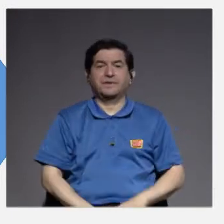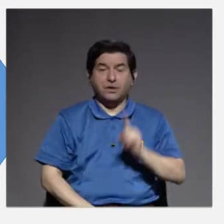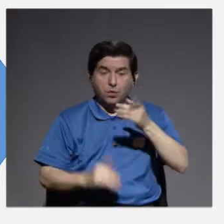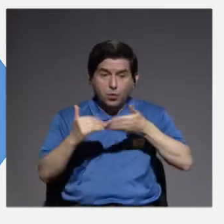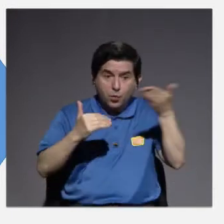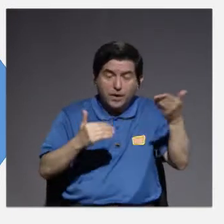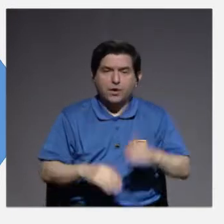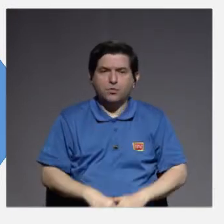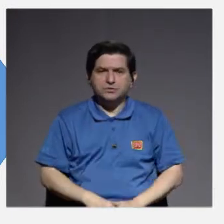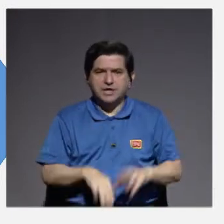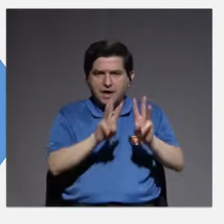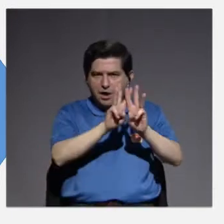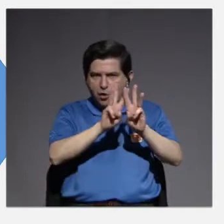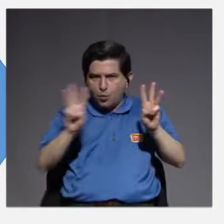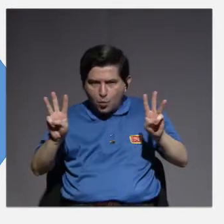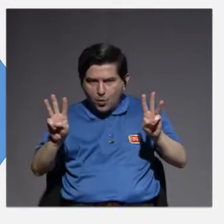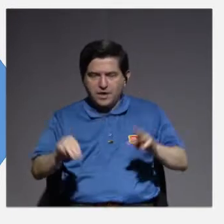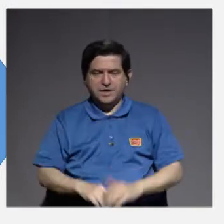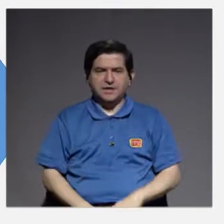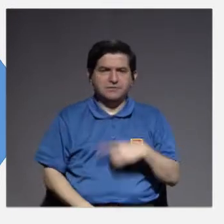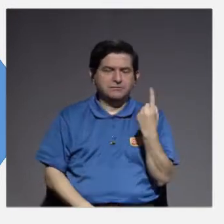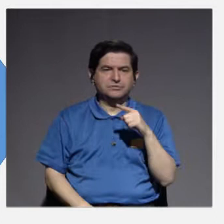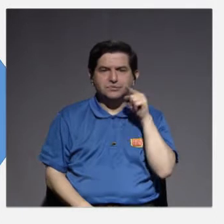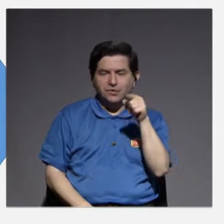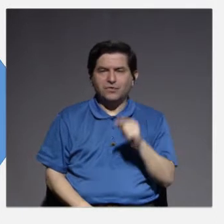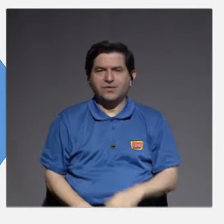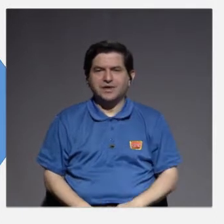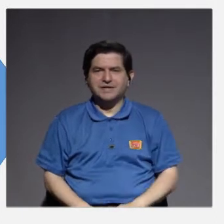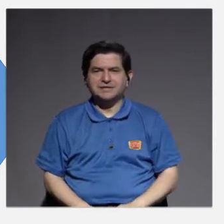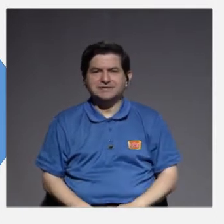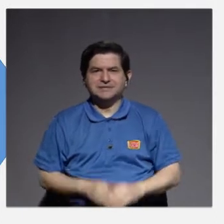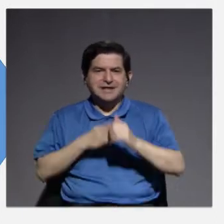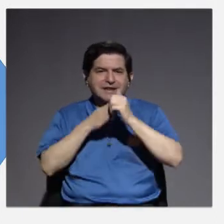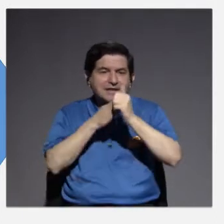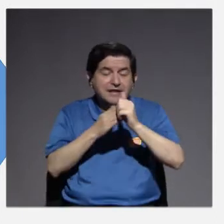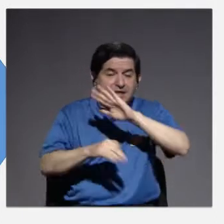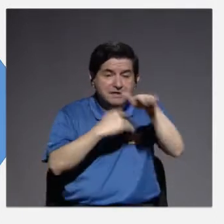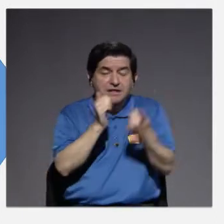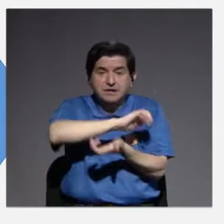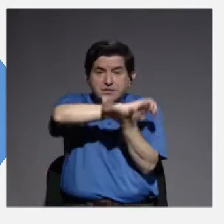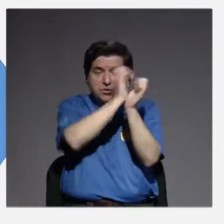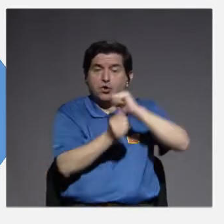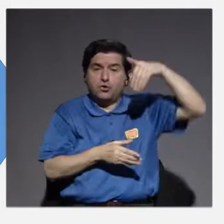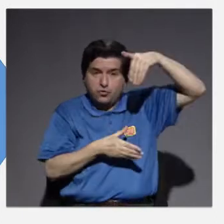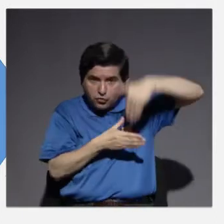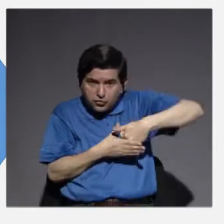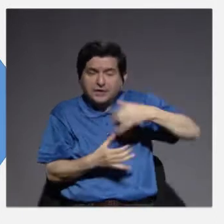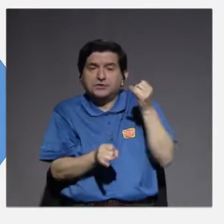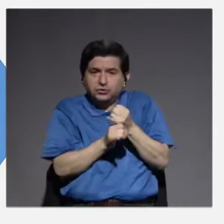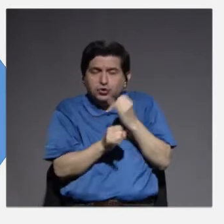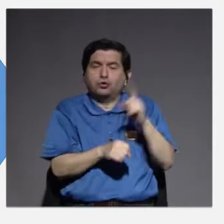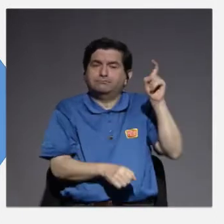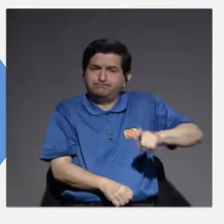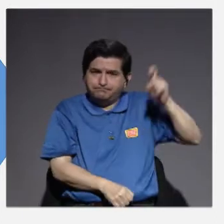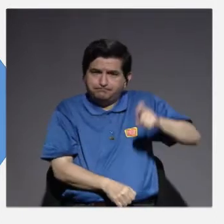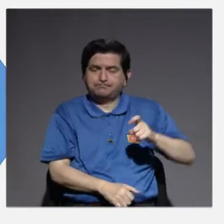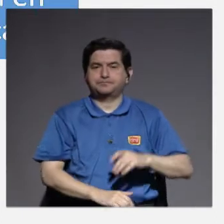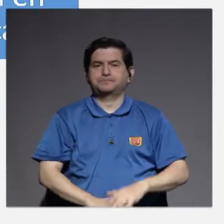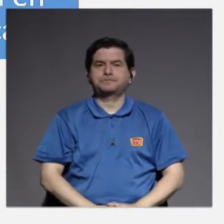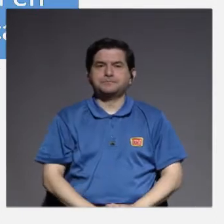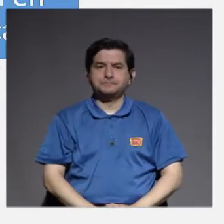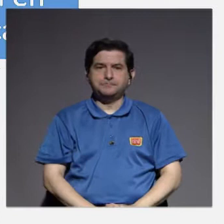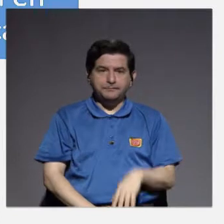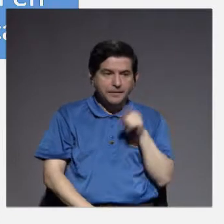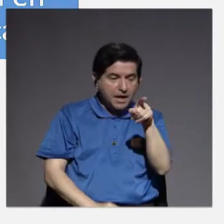es la página web, y que es nada más como la punta del iceberg de toda la transformación interna que se tiene que dar dentro de una institución. Y